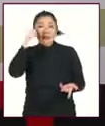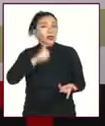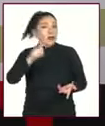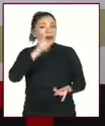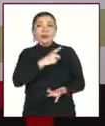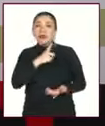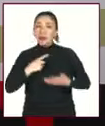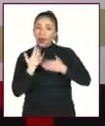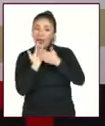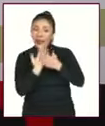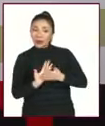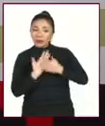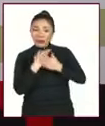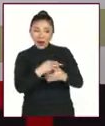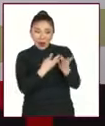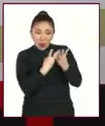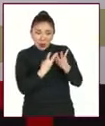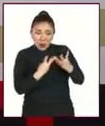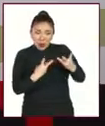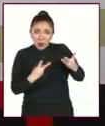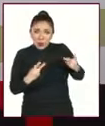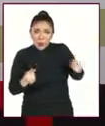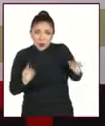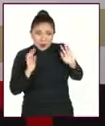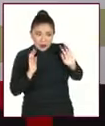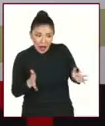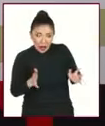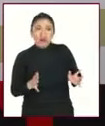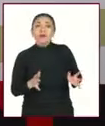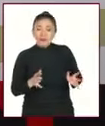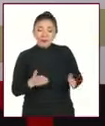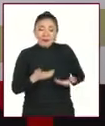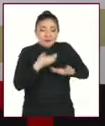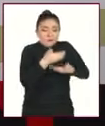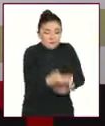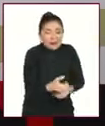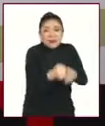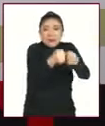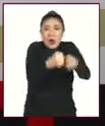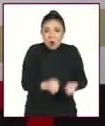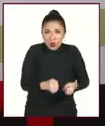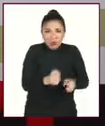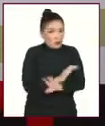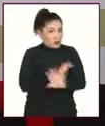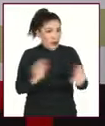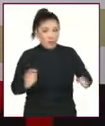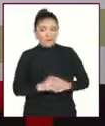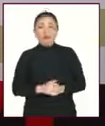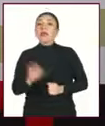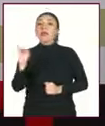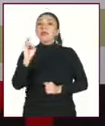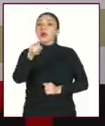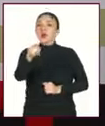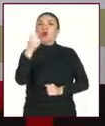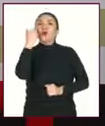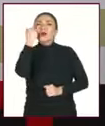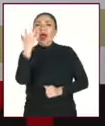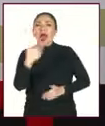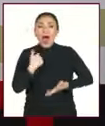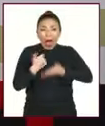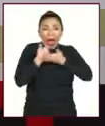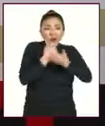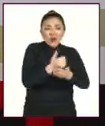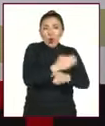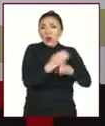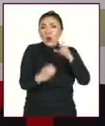esperar a que termine la convulsión y mantenerlo en una posición segura. Si nosotros tratamos de introducir algo